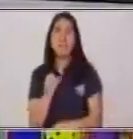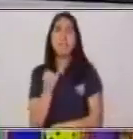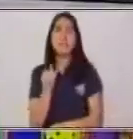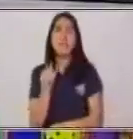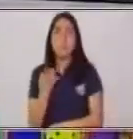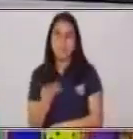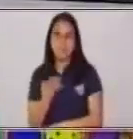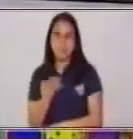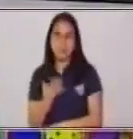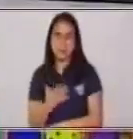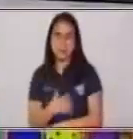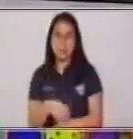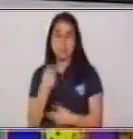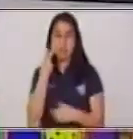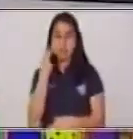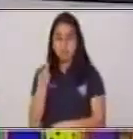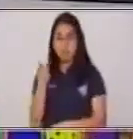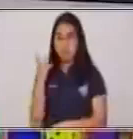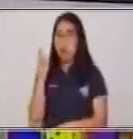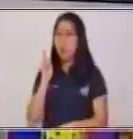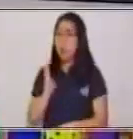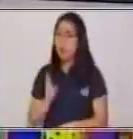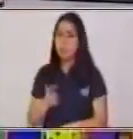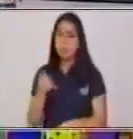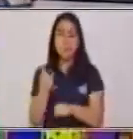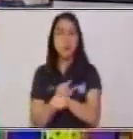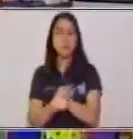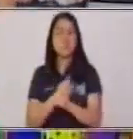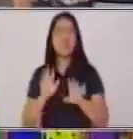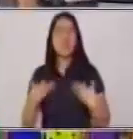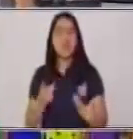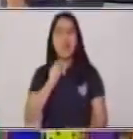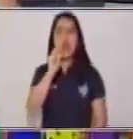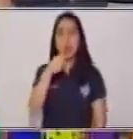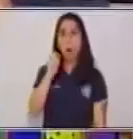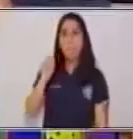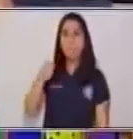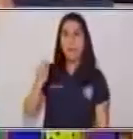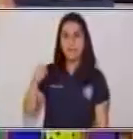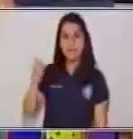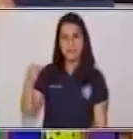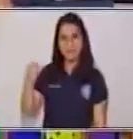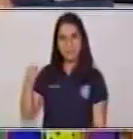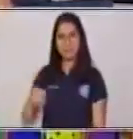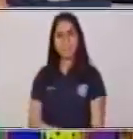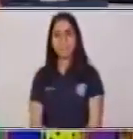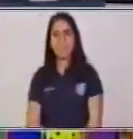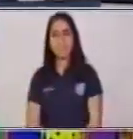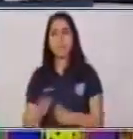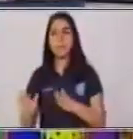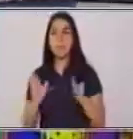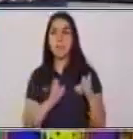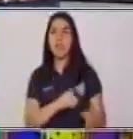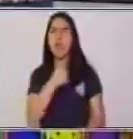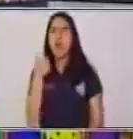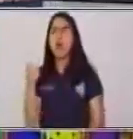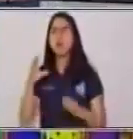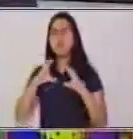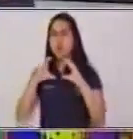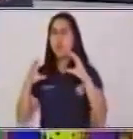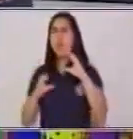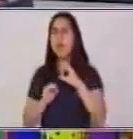estar separado por comas. Otro párrafo va a ser el de secuencia o el de